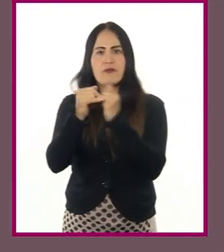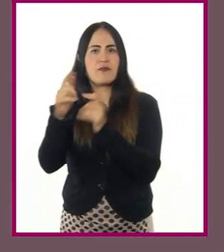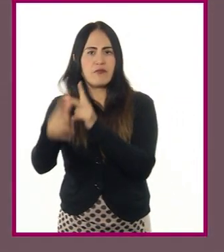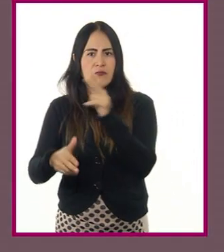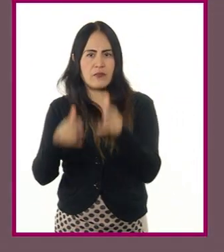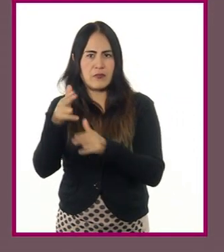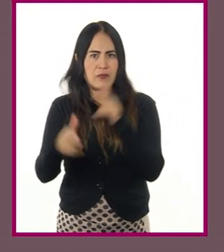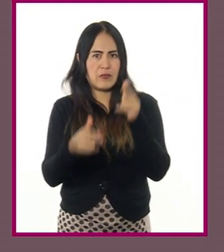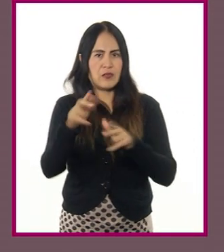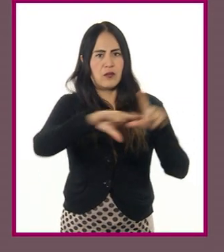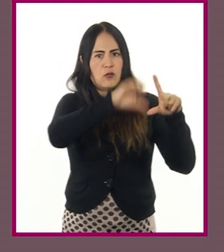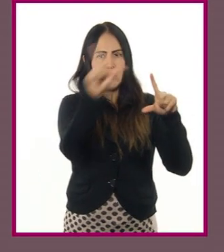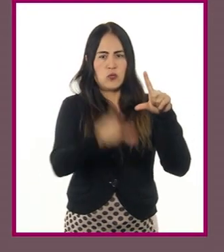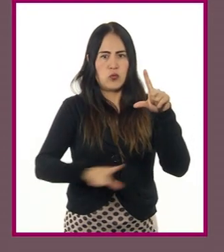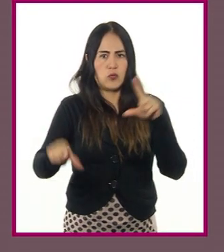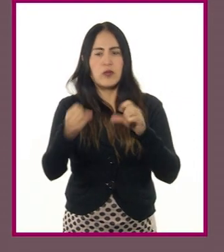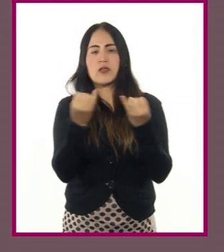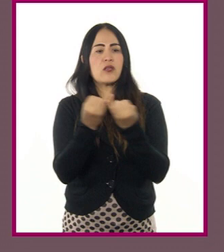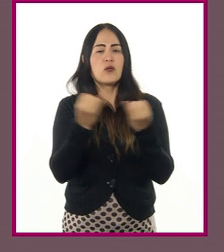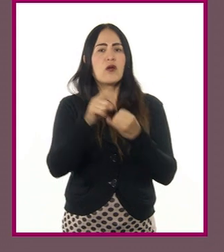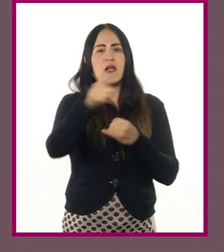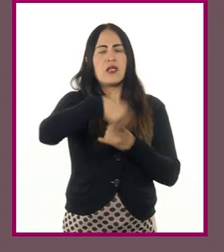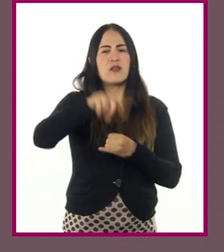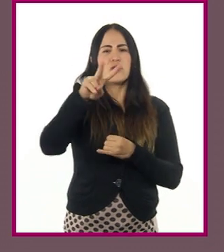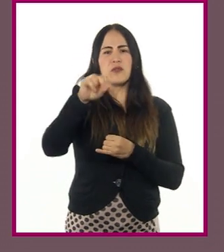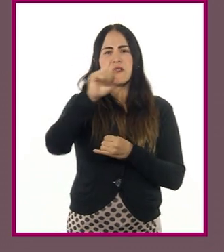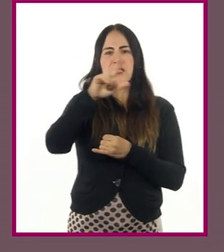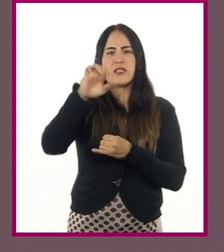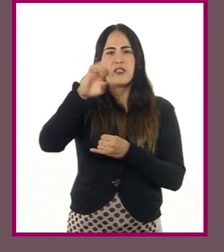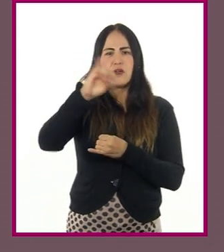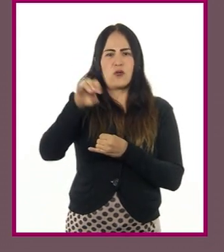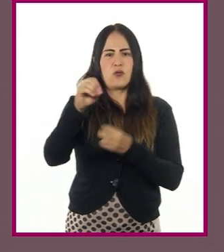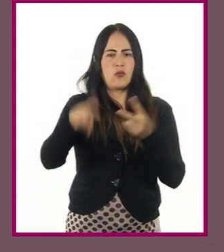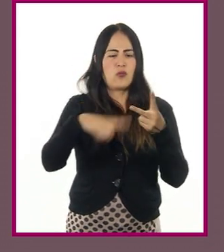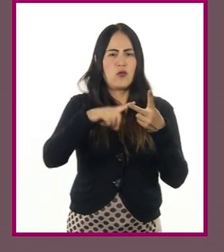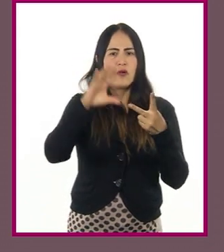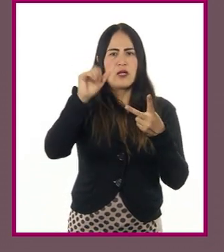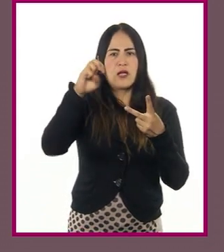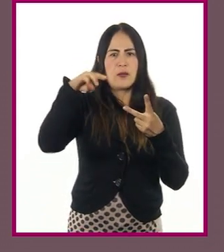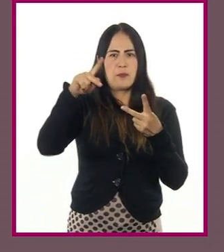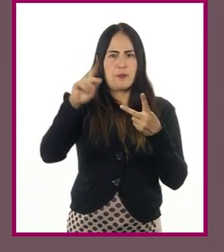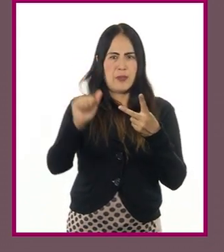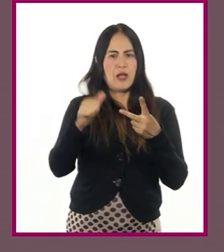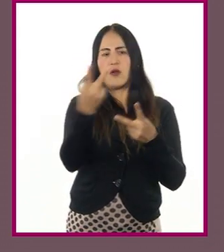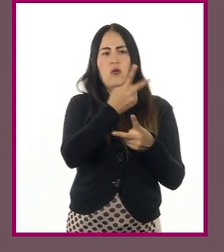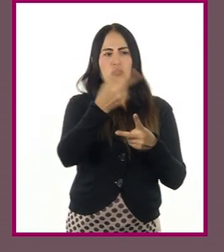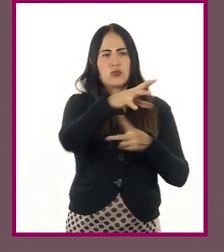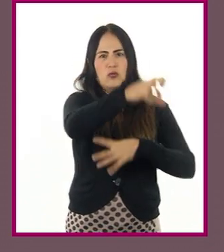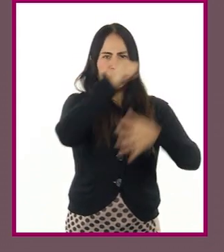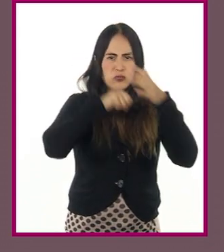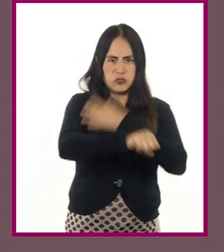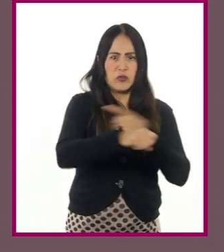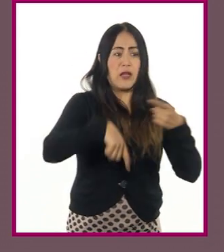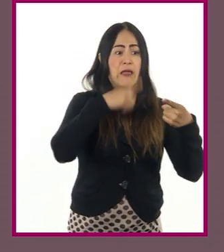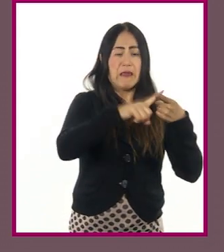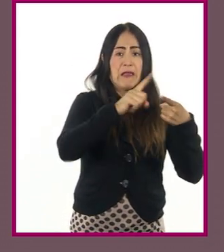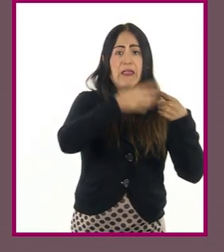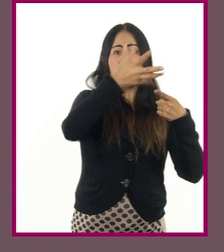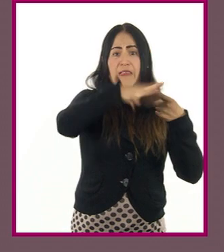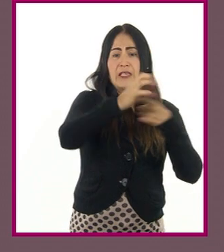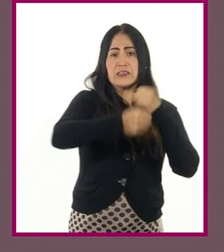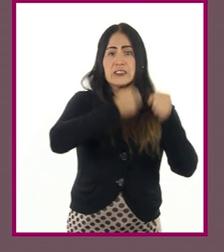dirigencia del sindicato fue perseguida. Vallejo y Campa fueron encarcelados, el primero por una década, y Campa